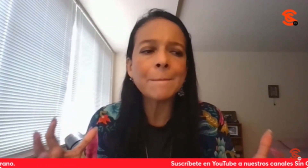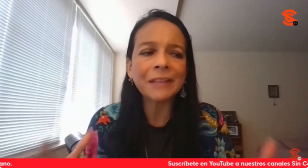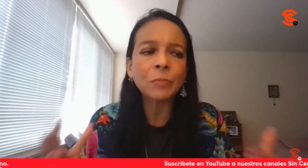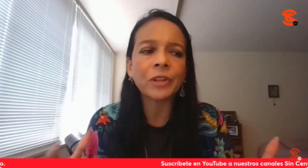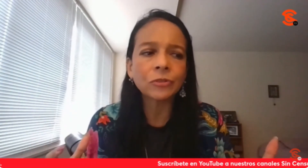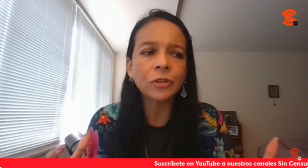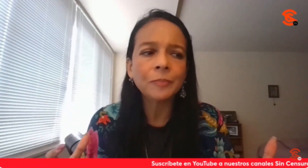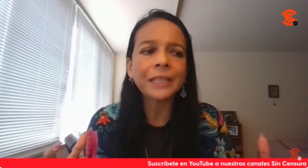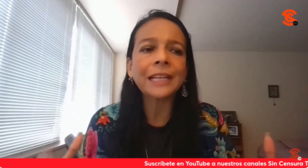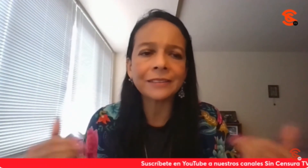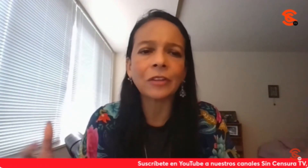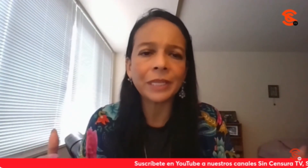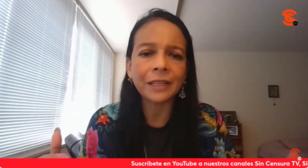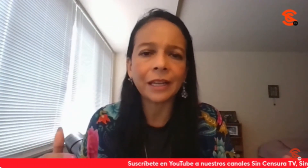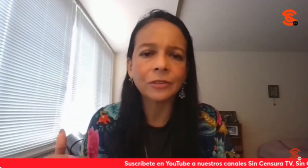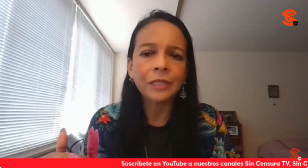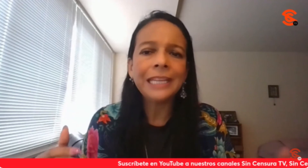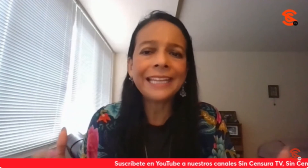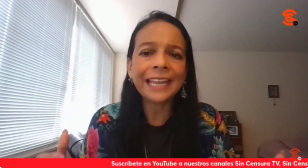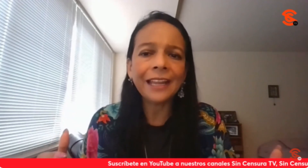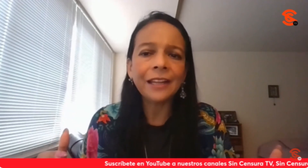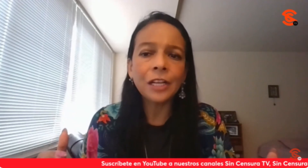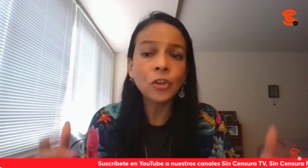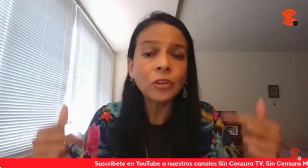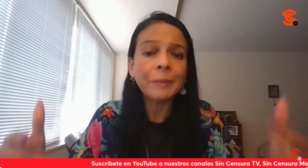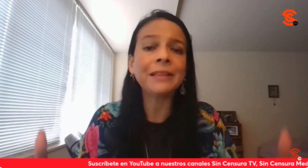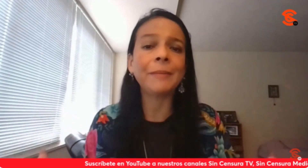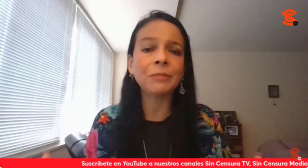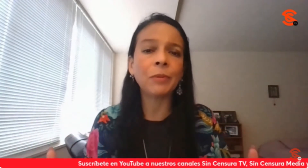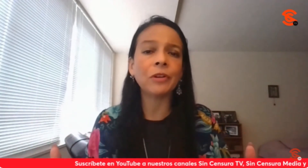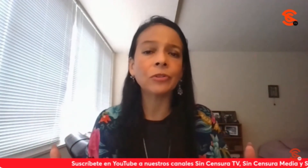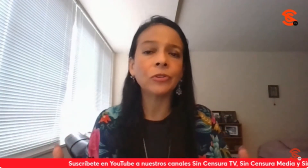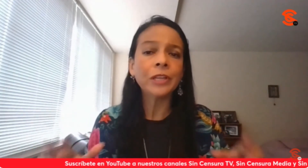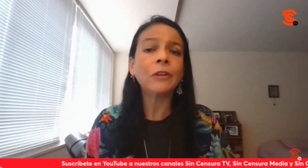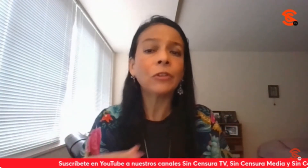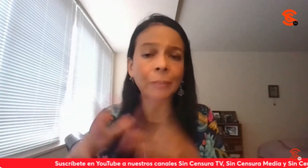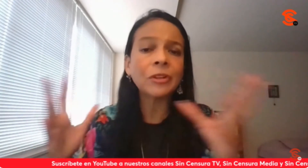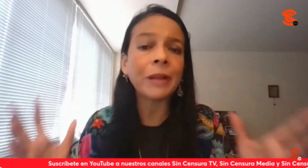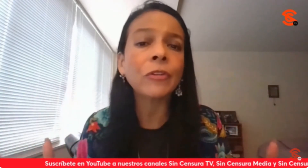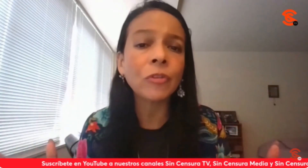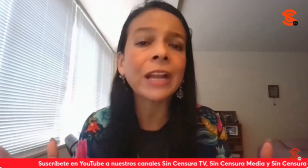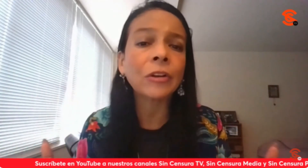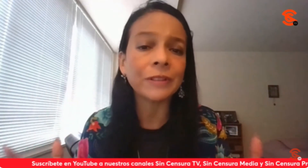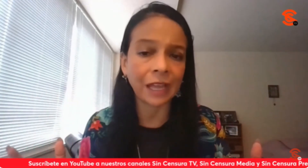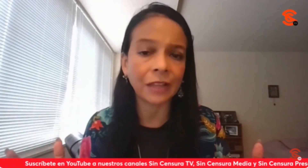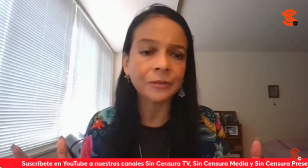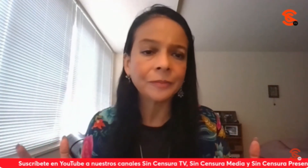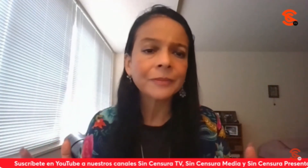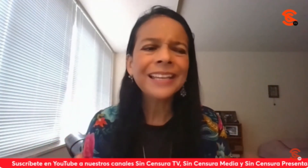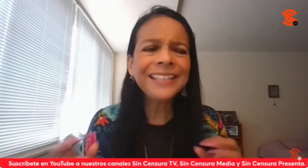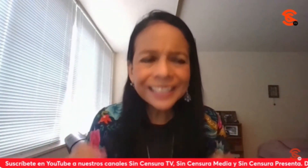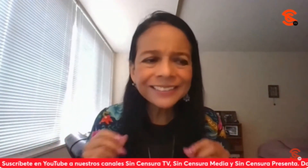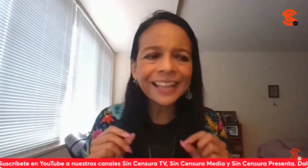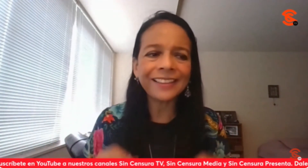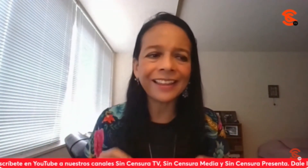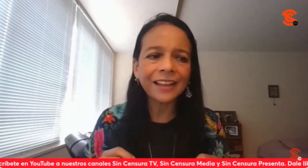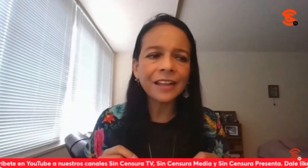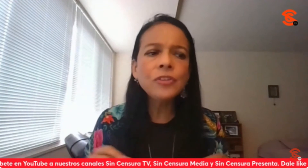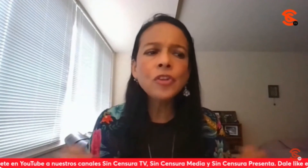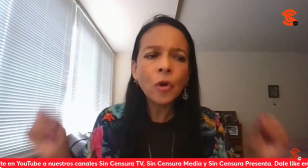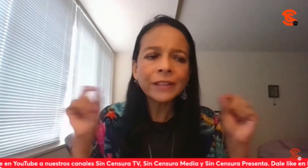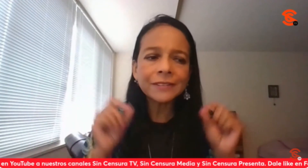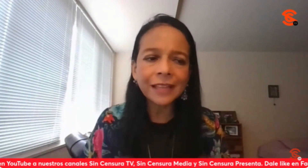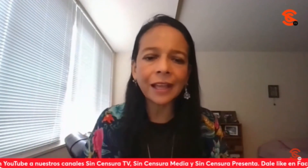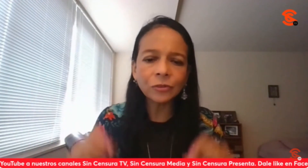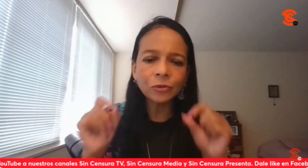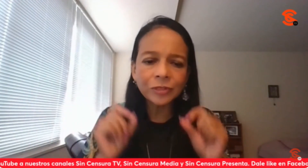inclusive más poderoso que el Estado mexicano. Y que no solamente más poderoso, sino estamos hablando de un narcoestado. Y esta idea